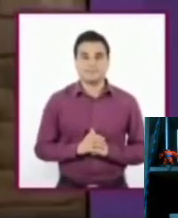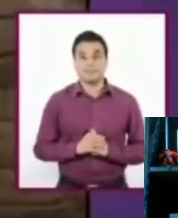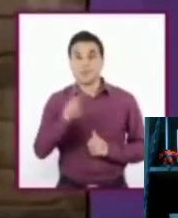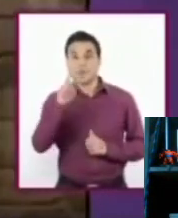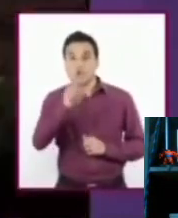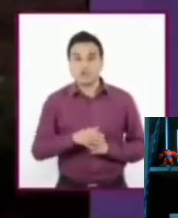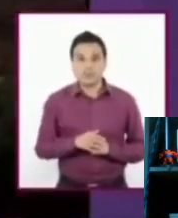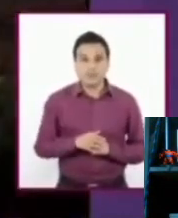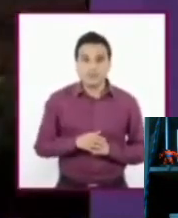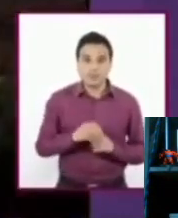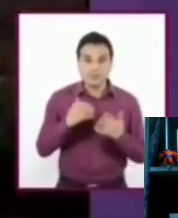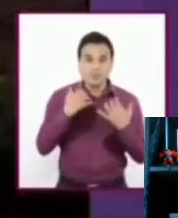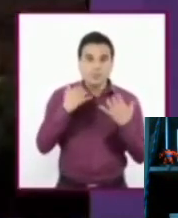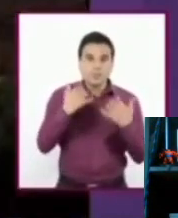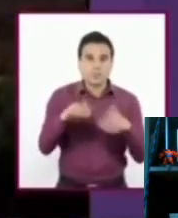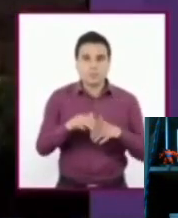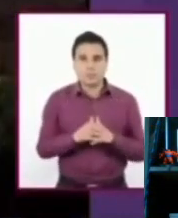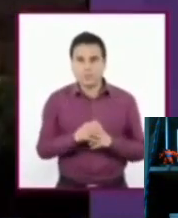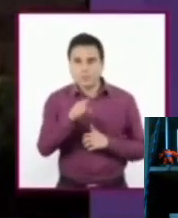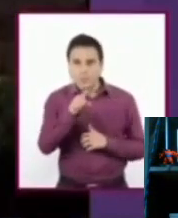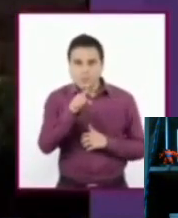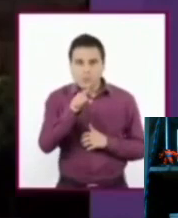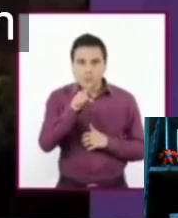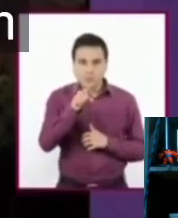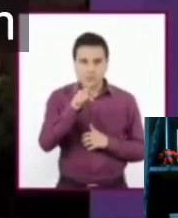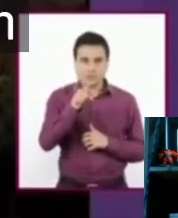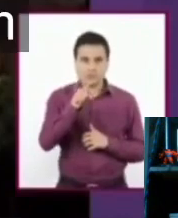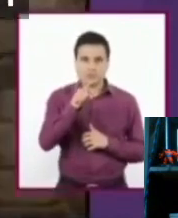es rey 4